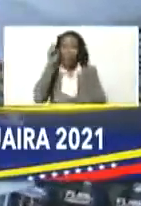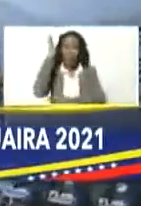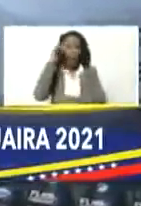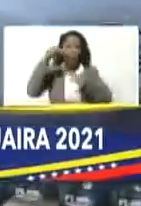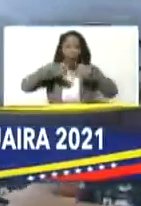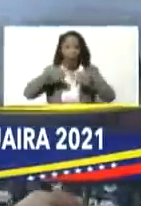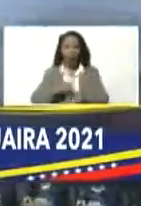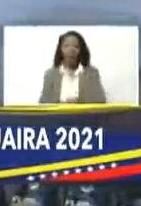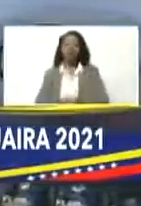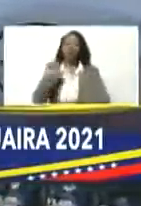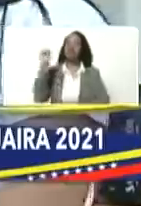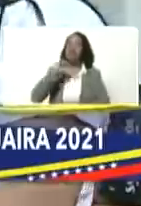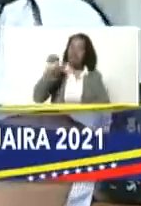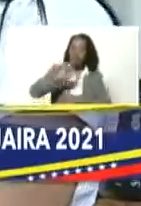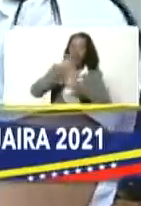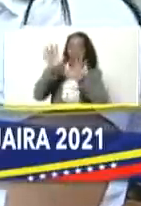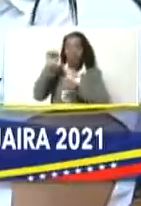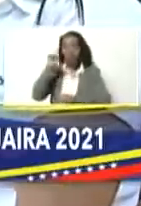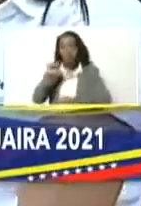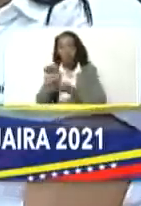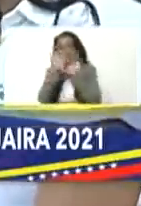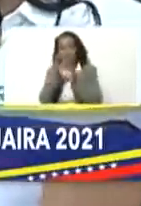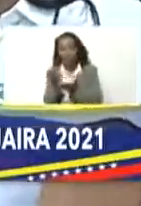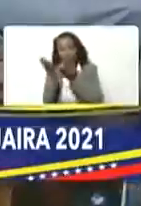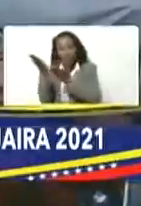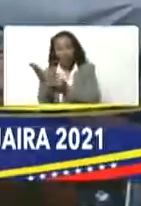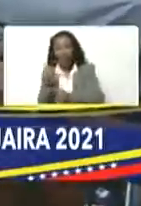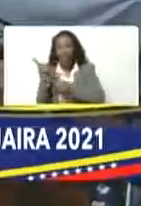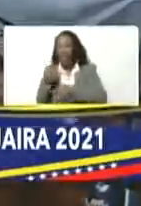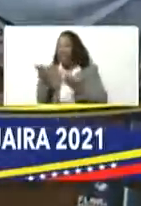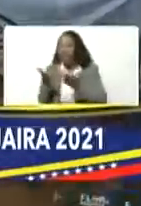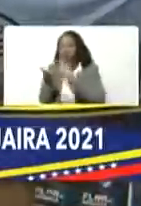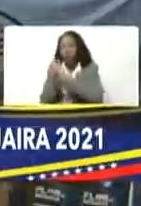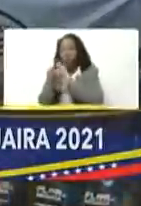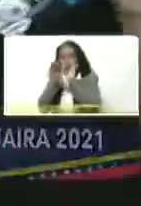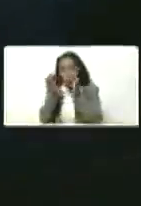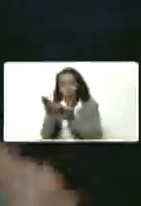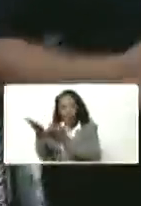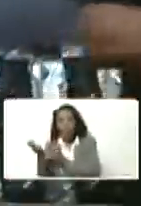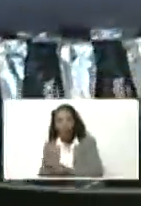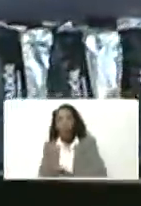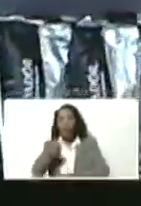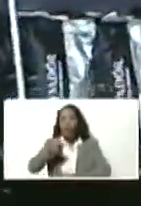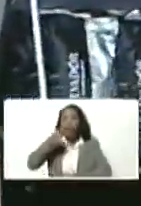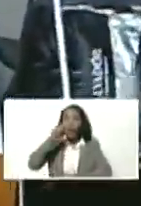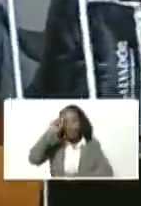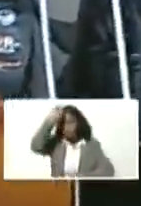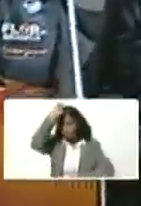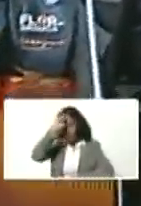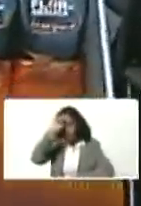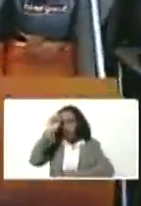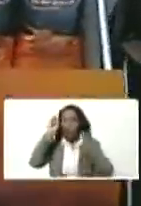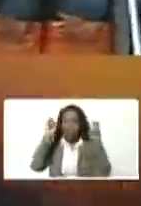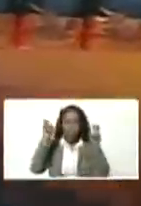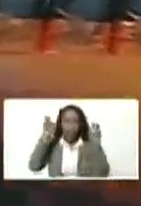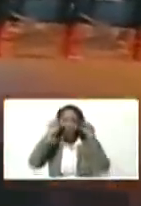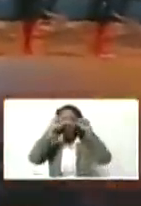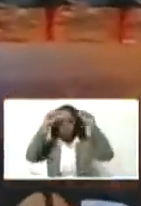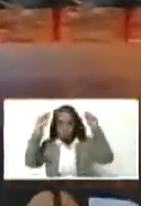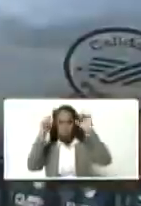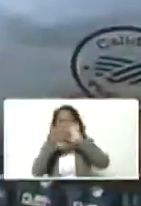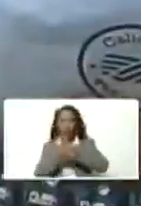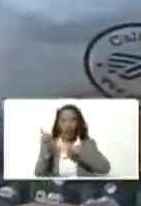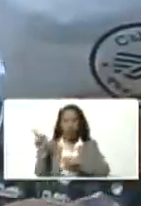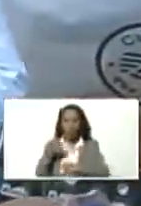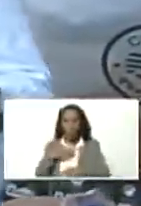hoy. Claro que sí, también le tenemos un obsequio. ¿Van a preparar presidente. El café? ¿Qué es esto? Un obsequio, taza, nuestras gorras con nuestras marcas. Bueno, este es mi obsequio para